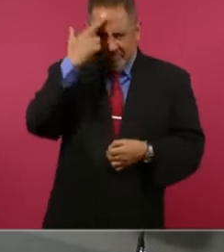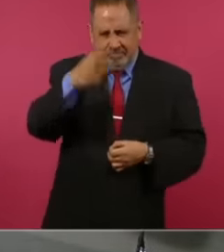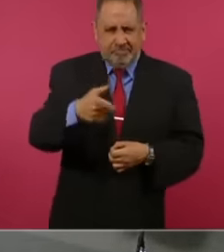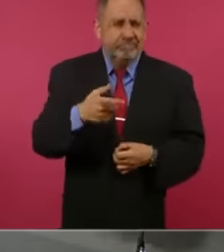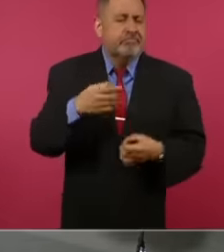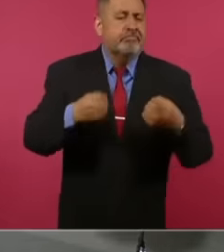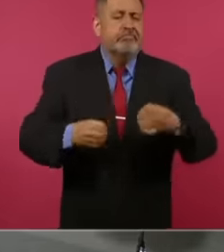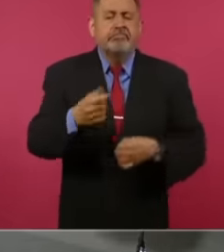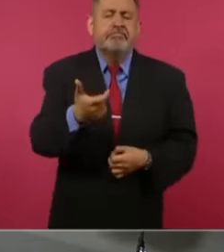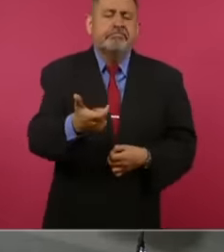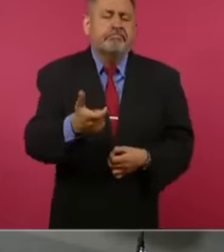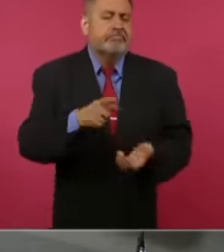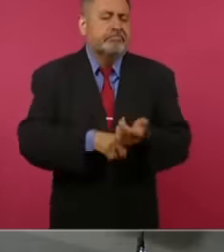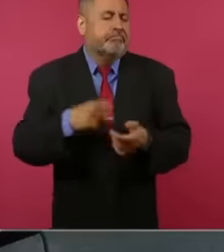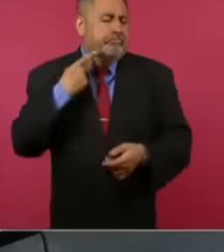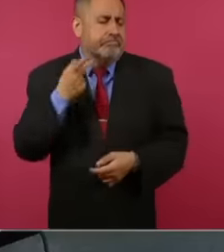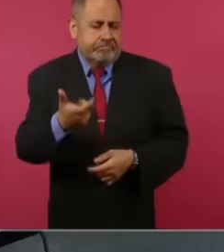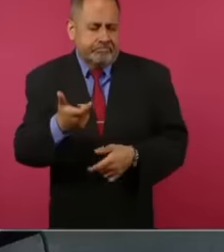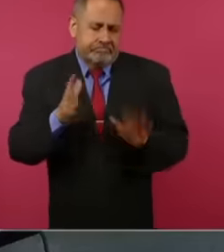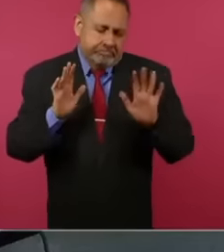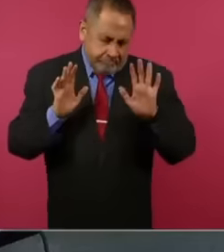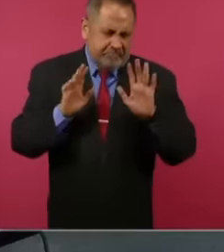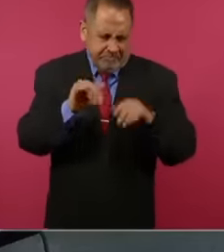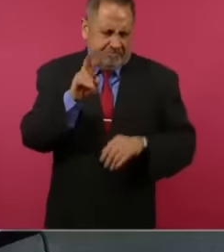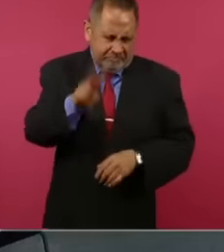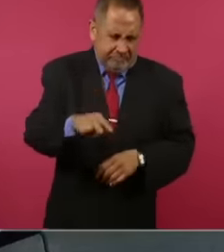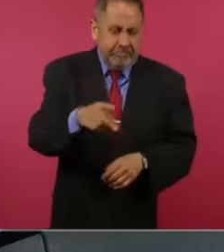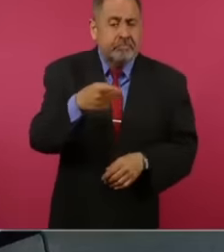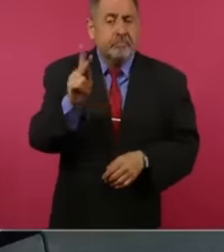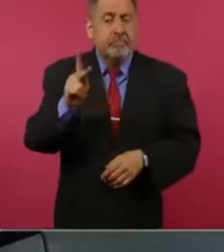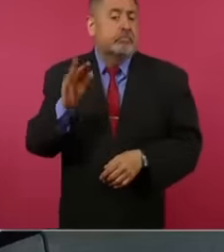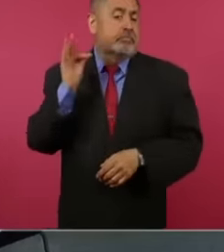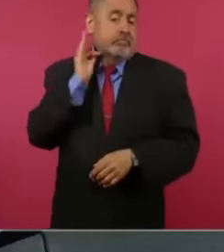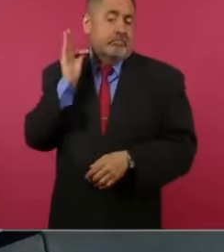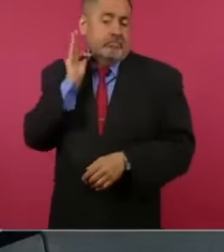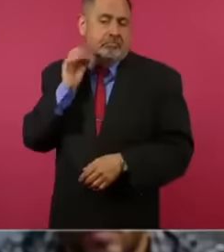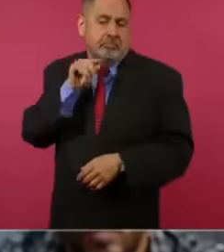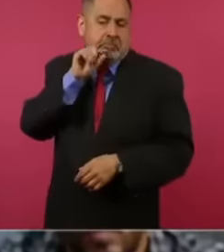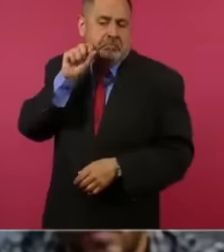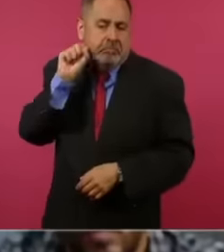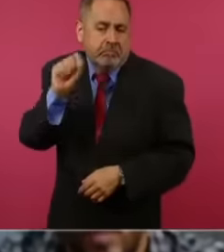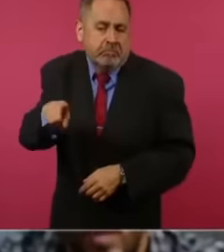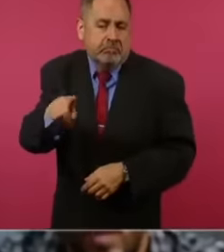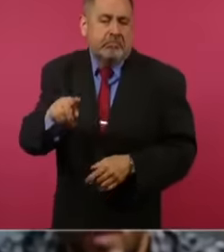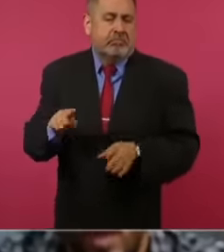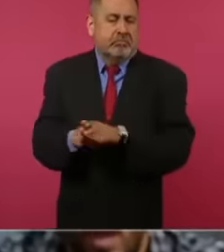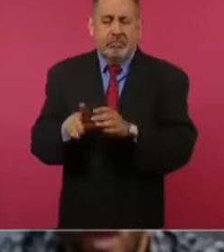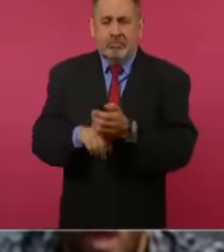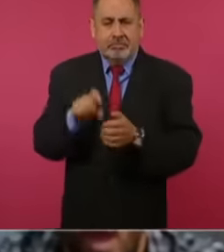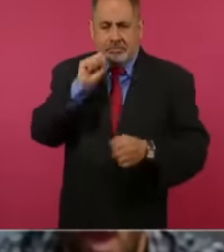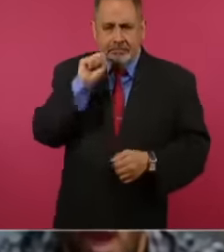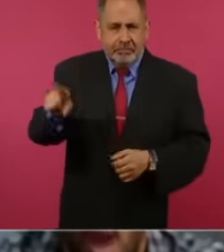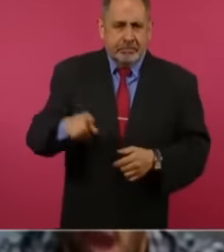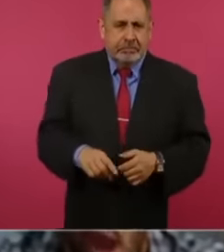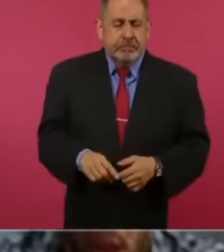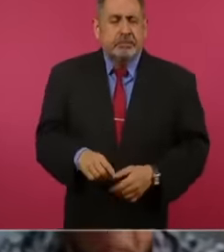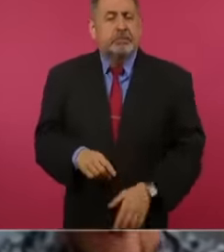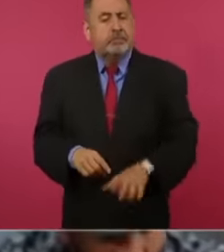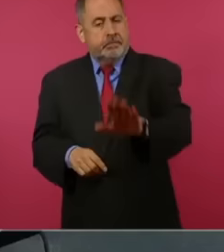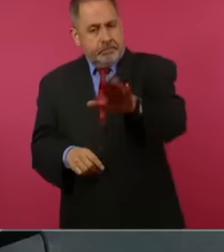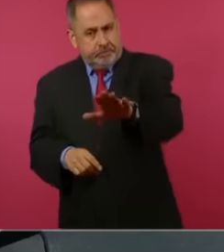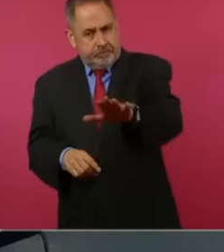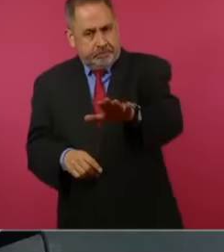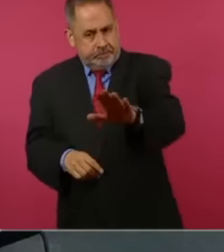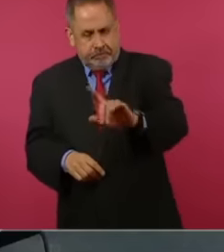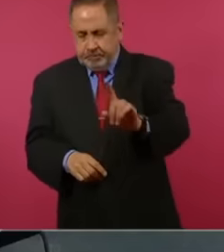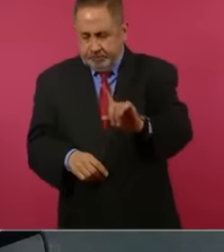intereses económicos, políticos o de grupos, pero las fiscalías también. No. Sí, pero ya cada vez